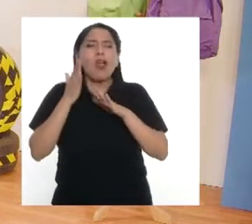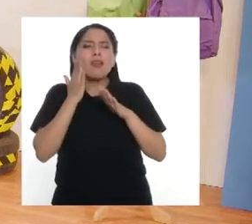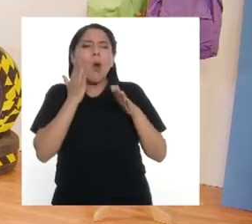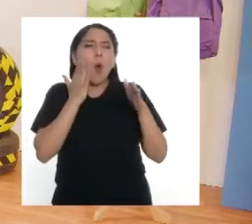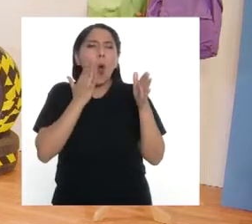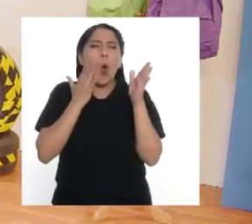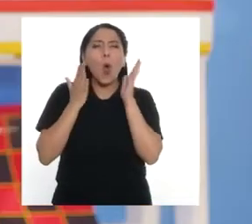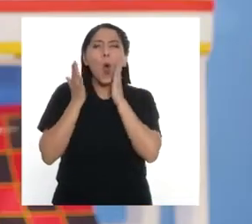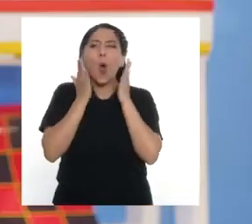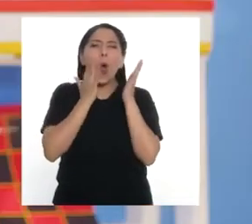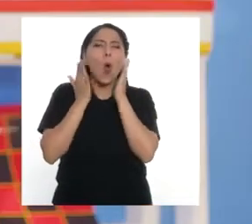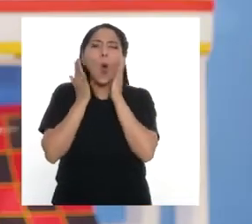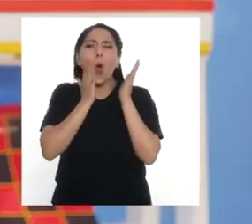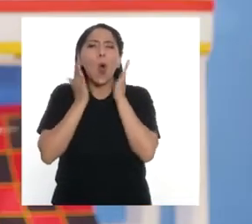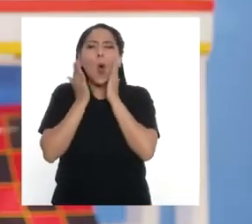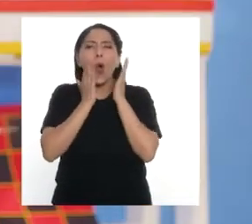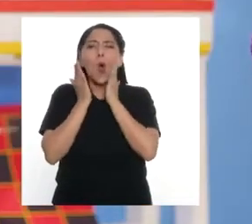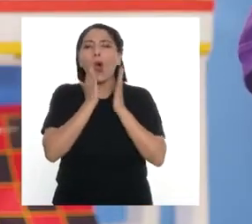dándonos palmaditas.